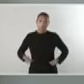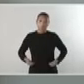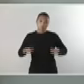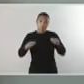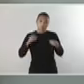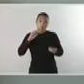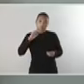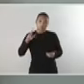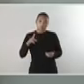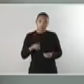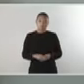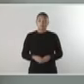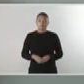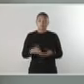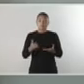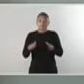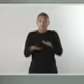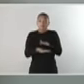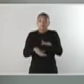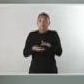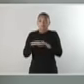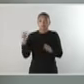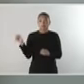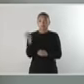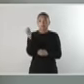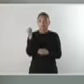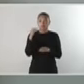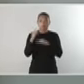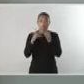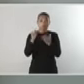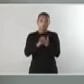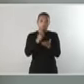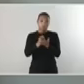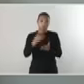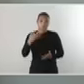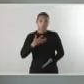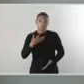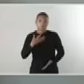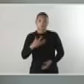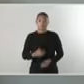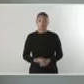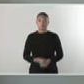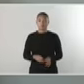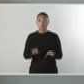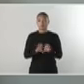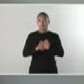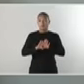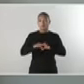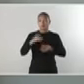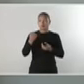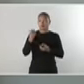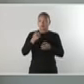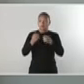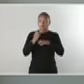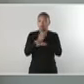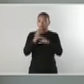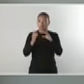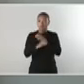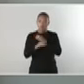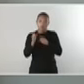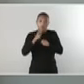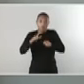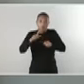mejor se sustentan las fortalezas que los tamaulipecos ya tenemos en la abundancia de los recursos naturales